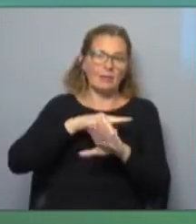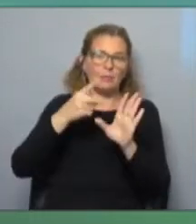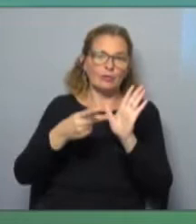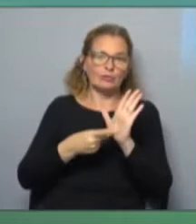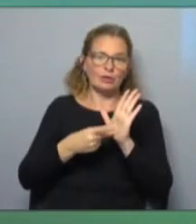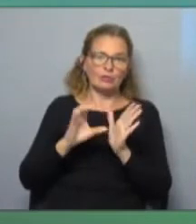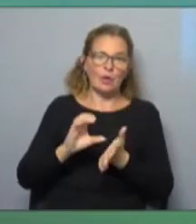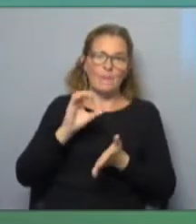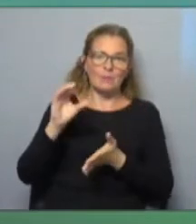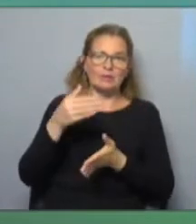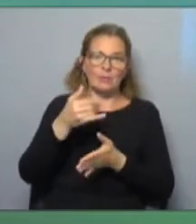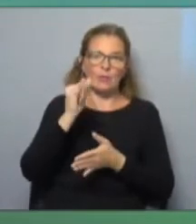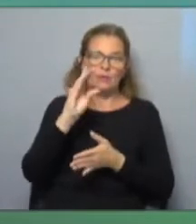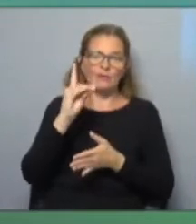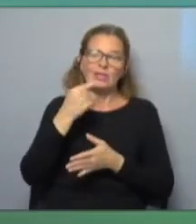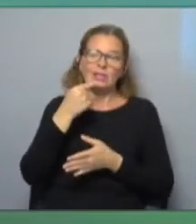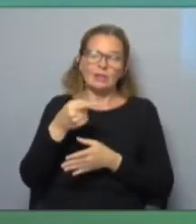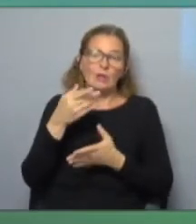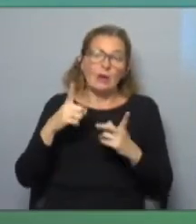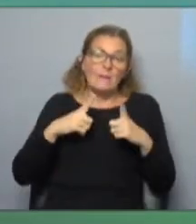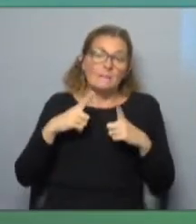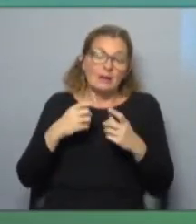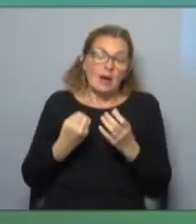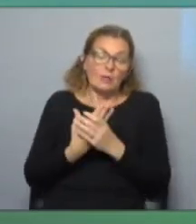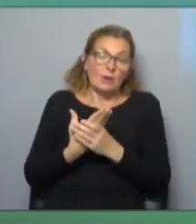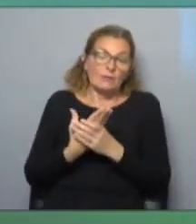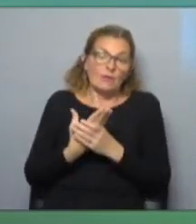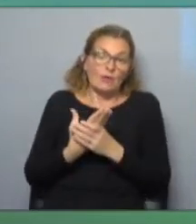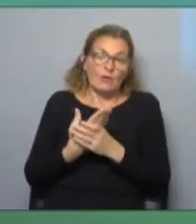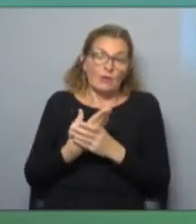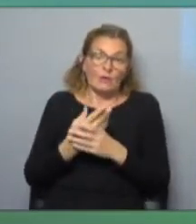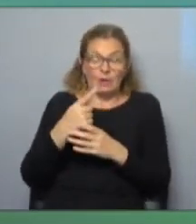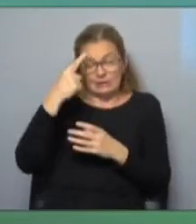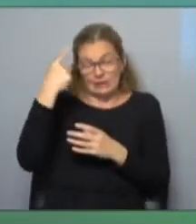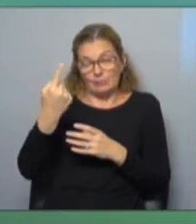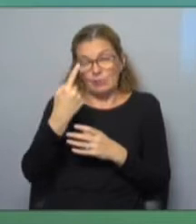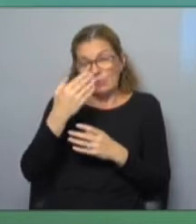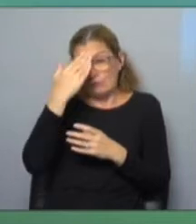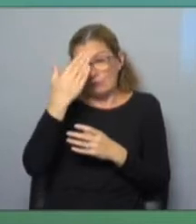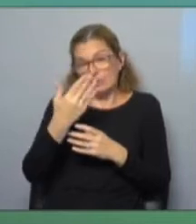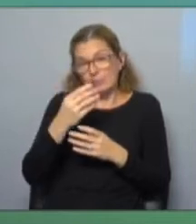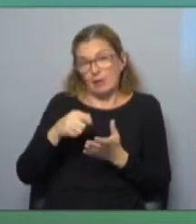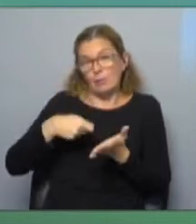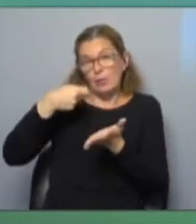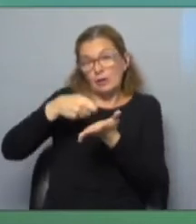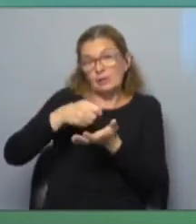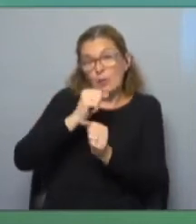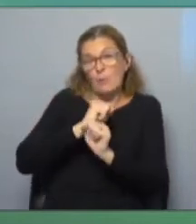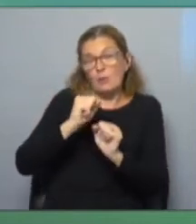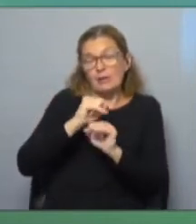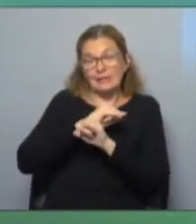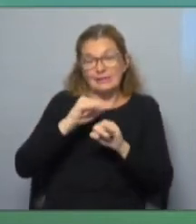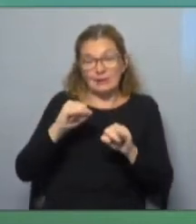de préstamo del BID. Bueno, y agregó que ahora se esperan nuevas gestiones ante el organismo internacional para poder obtener créditos que permitan